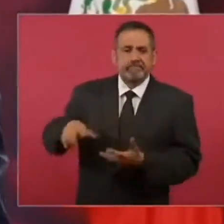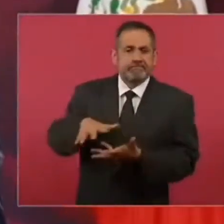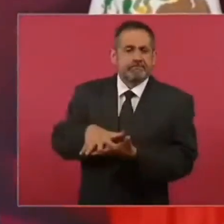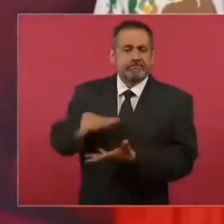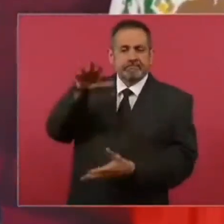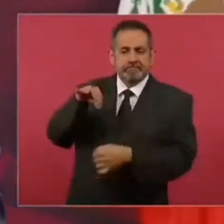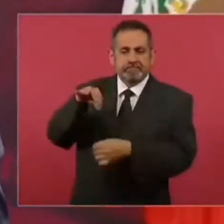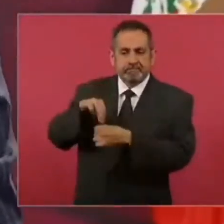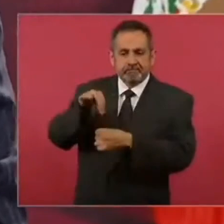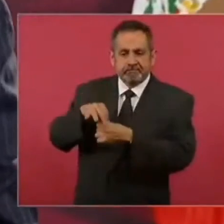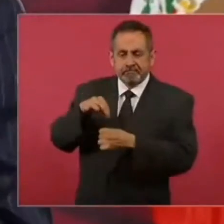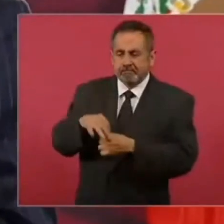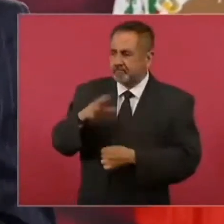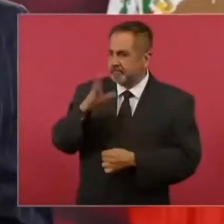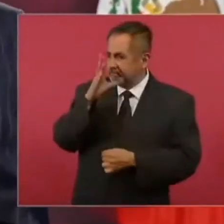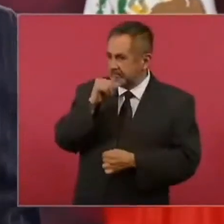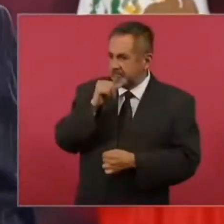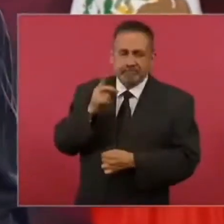mayoría